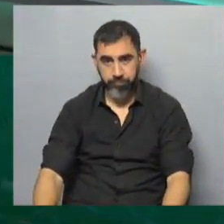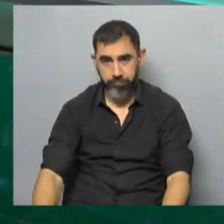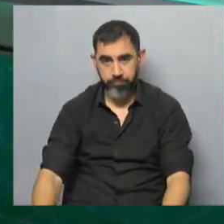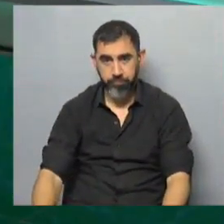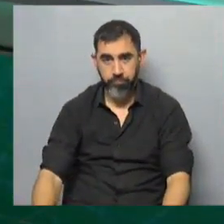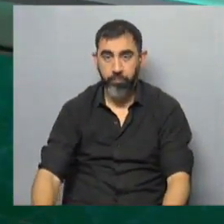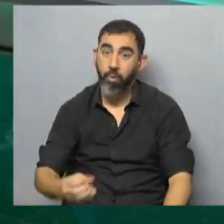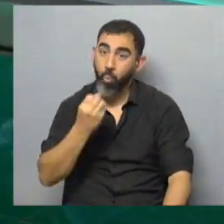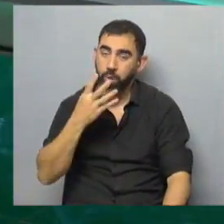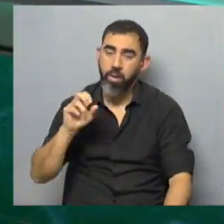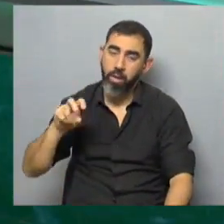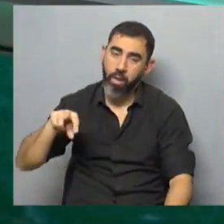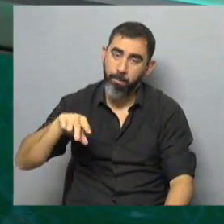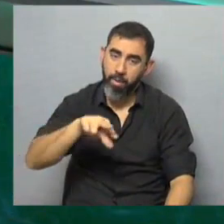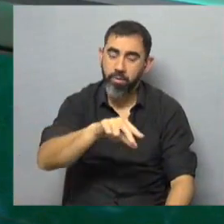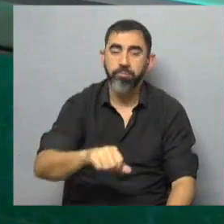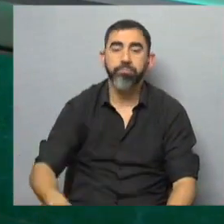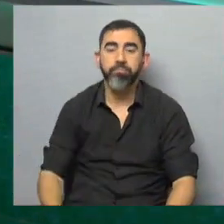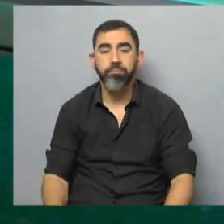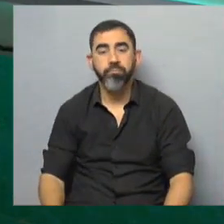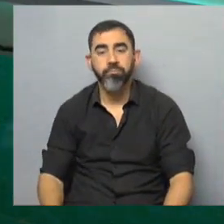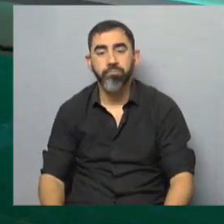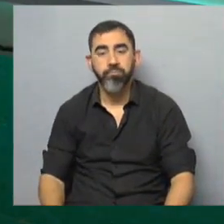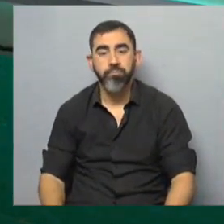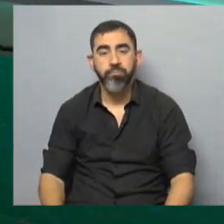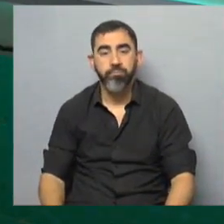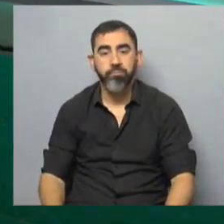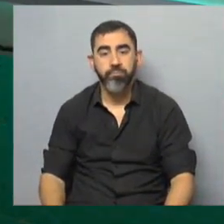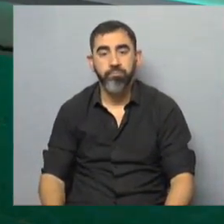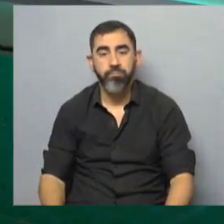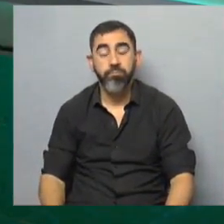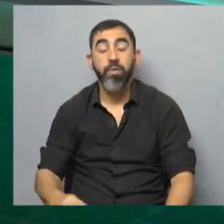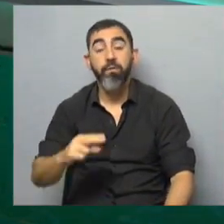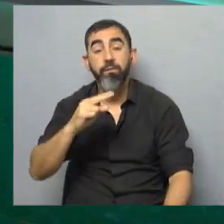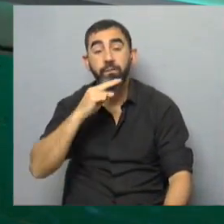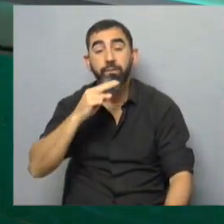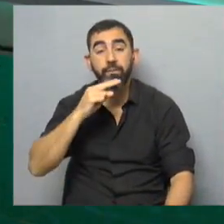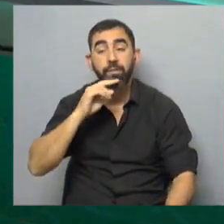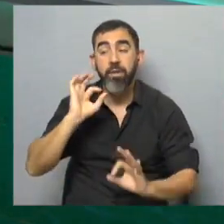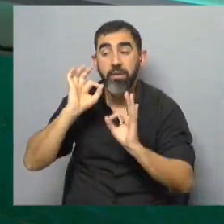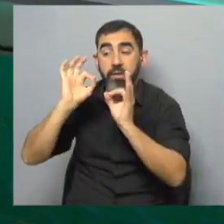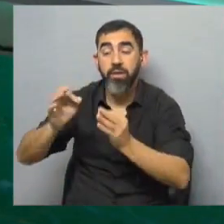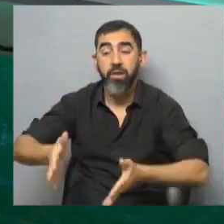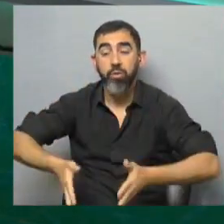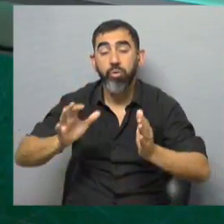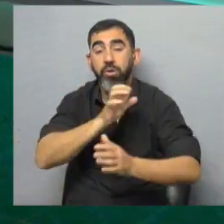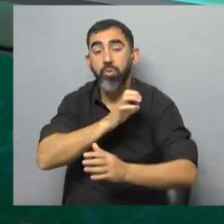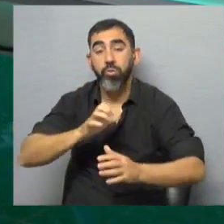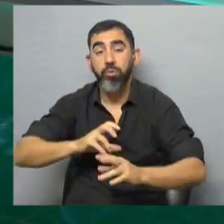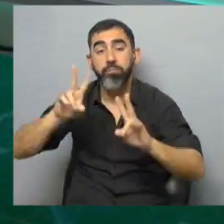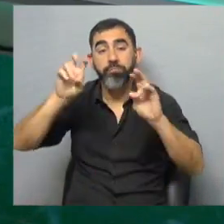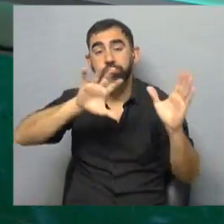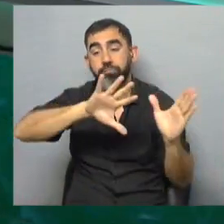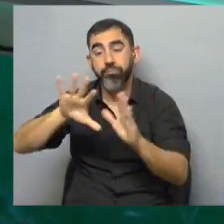buena caminata. Bien, vamos a seguir de cerca este tema, que entonces decían que el viernes estarían llegando a Torre Ejecutiva. Cambiamos de tema y